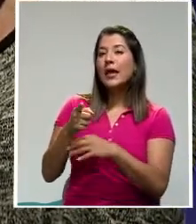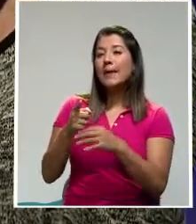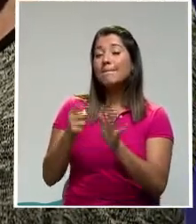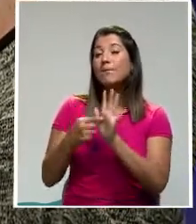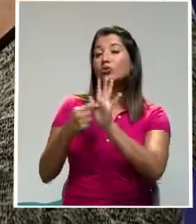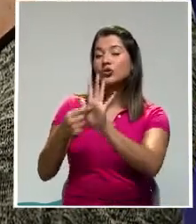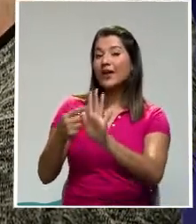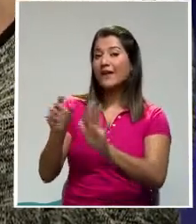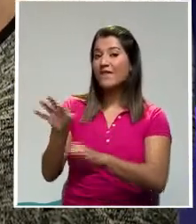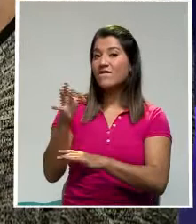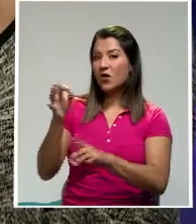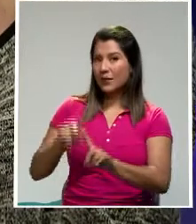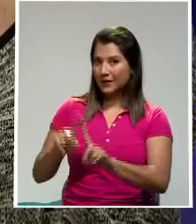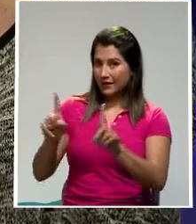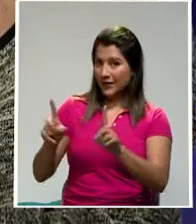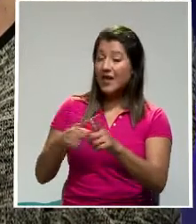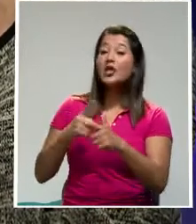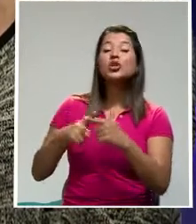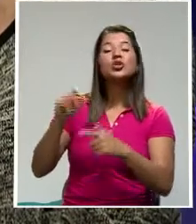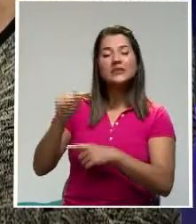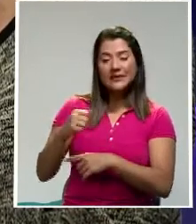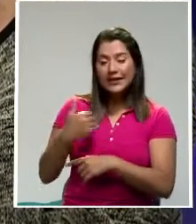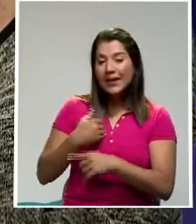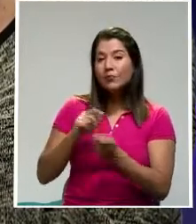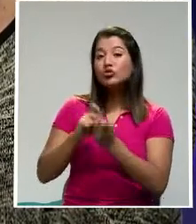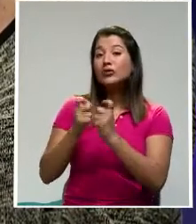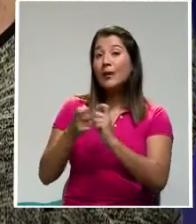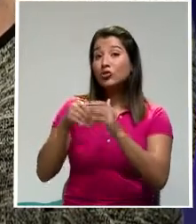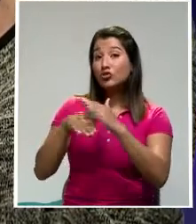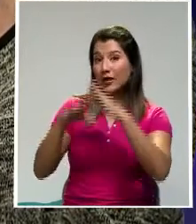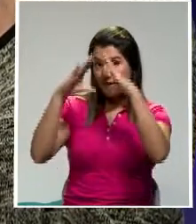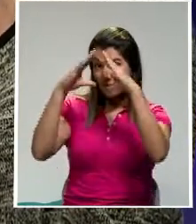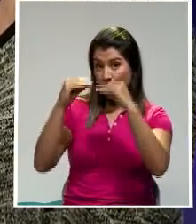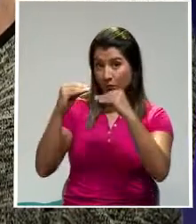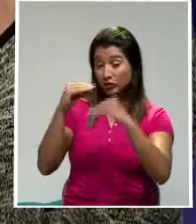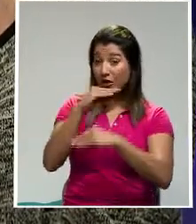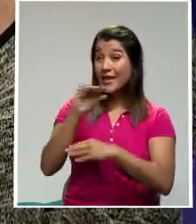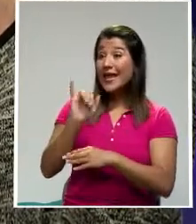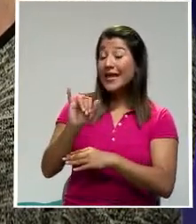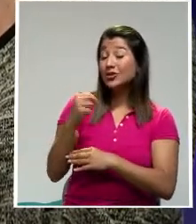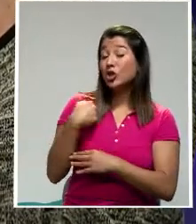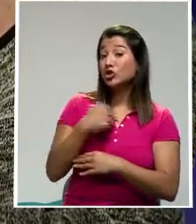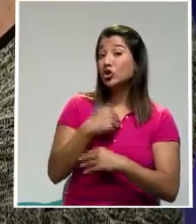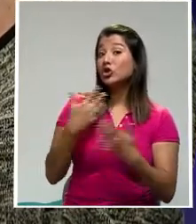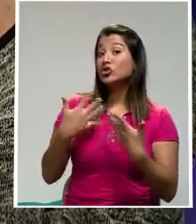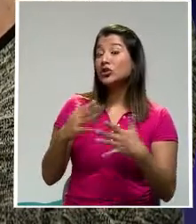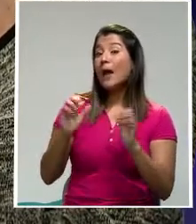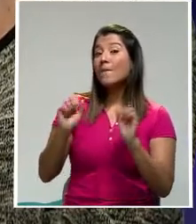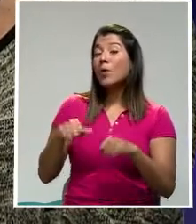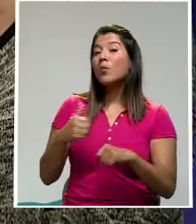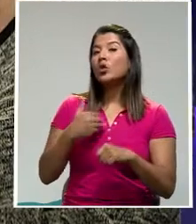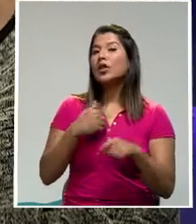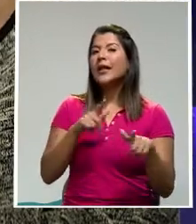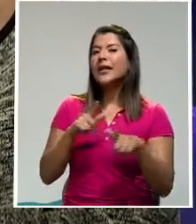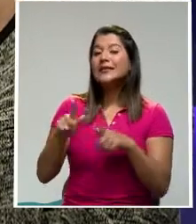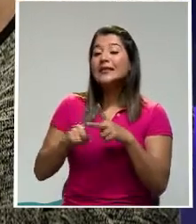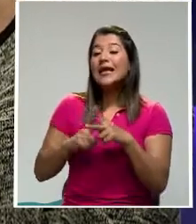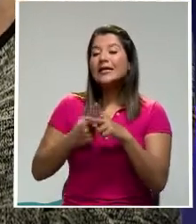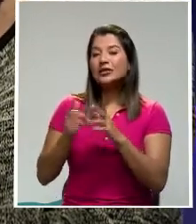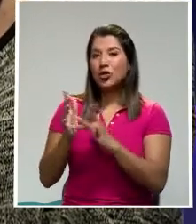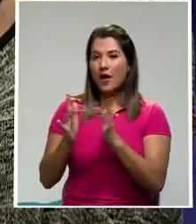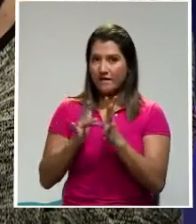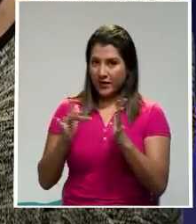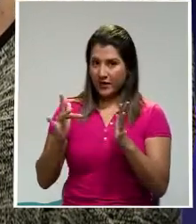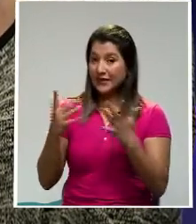Entonces, sí vamos a tener cambios en los números y eso lo vamos a tener principios de abril.